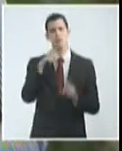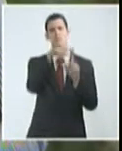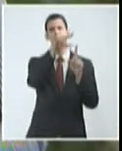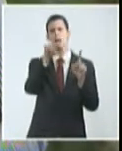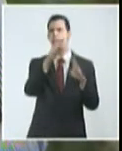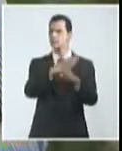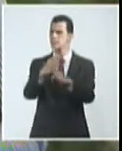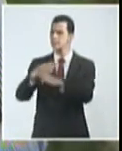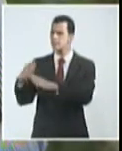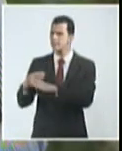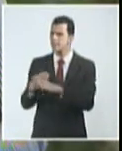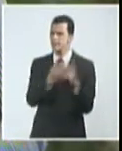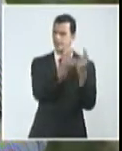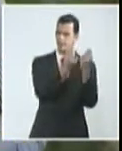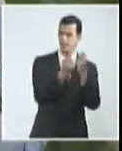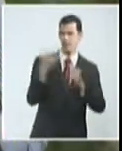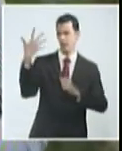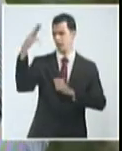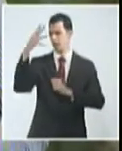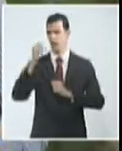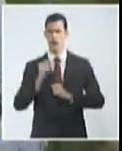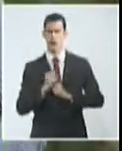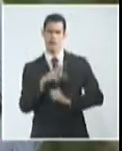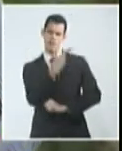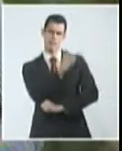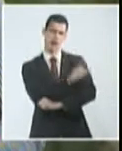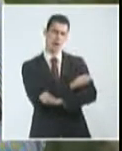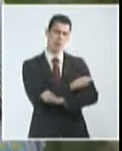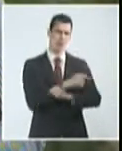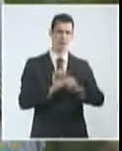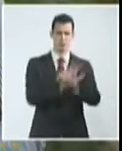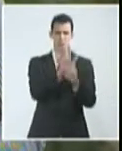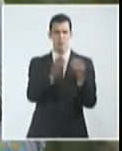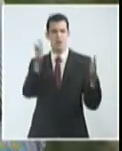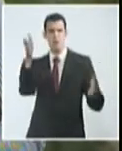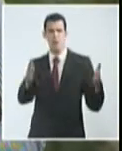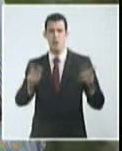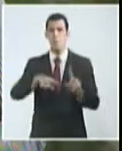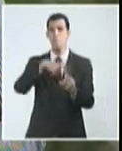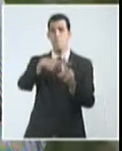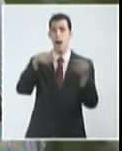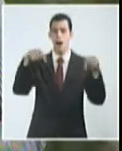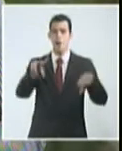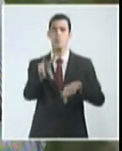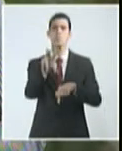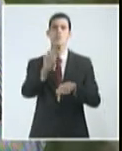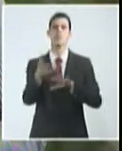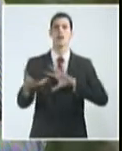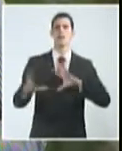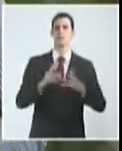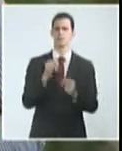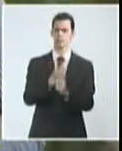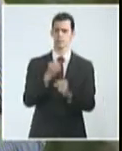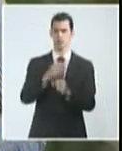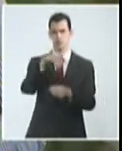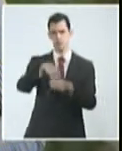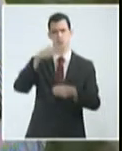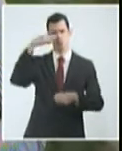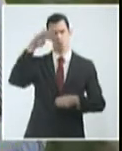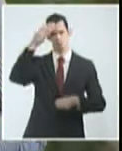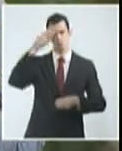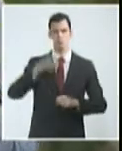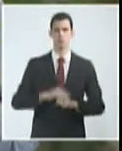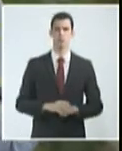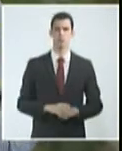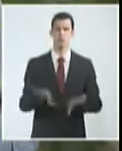vacunas, en condiciones de COVID y en condiciones de nueva normalidad, les anuncio que van a ser tratados